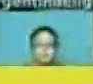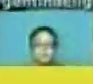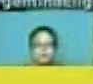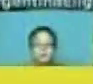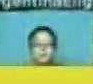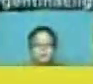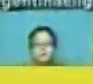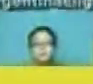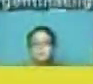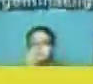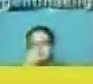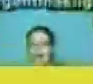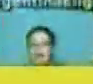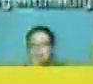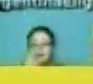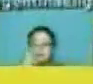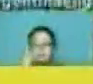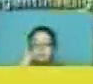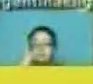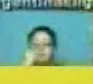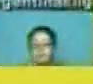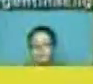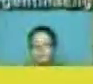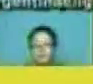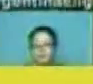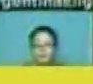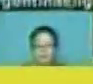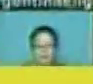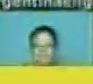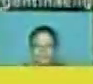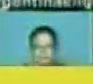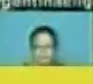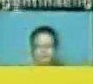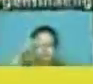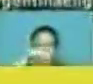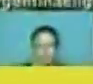Argentina. Es un momento único el que está viviendo la República de la Argentina.